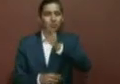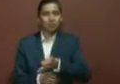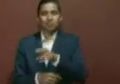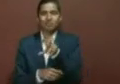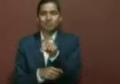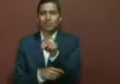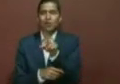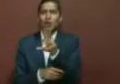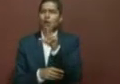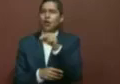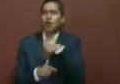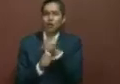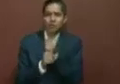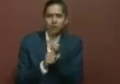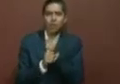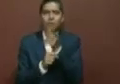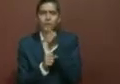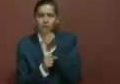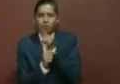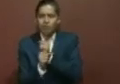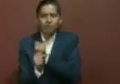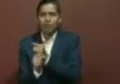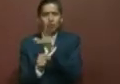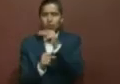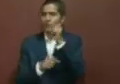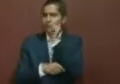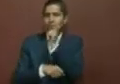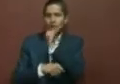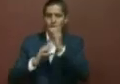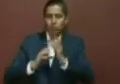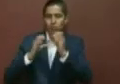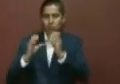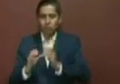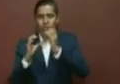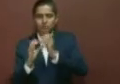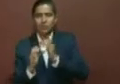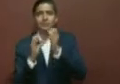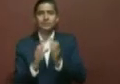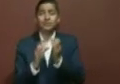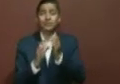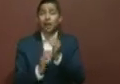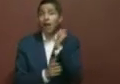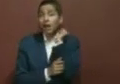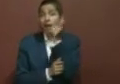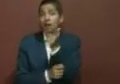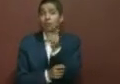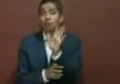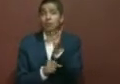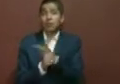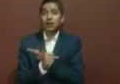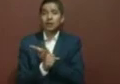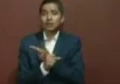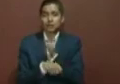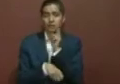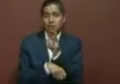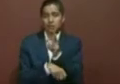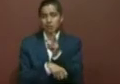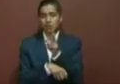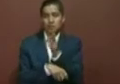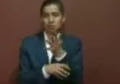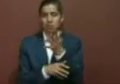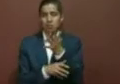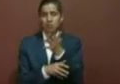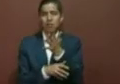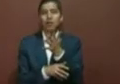no nos dedicamos a andar investigando a los policías, pero estamos alerta para cualquier indicio actuar